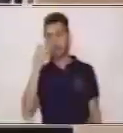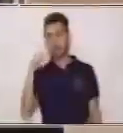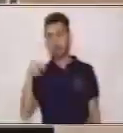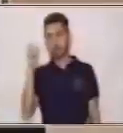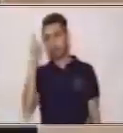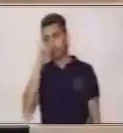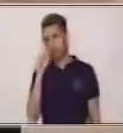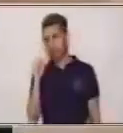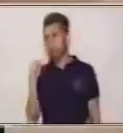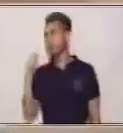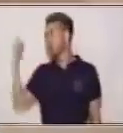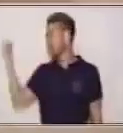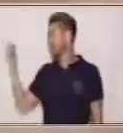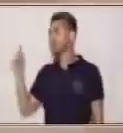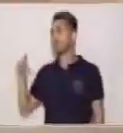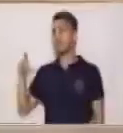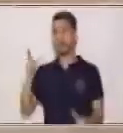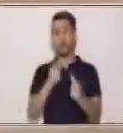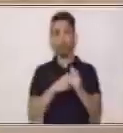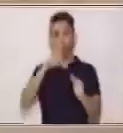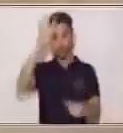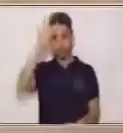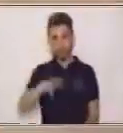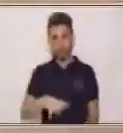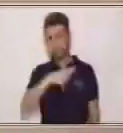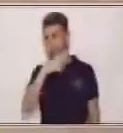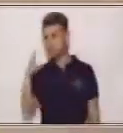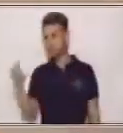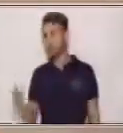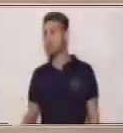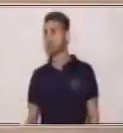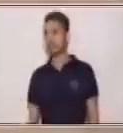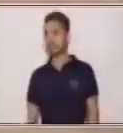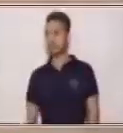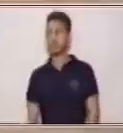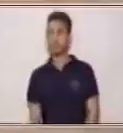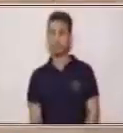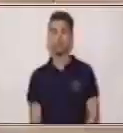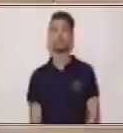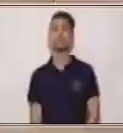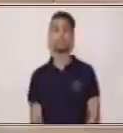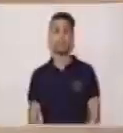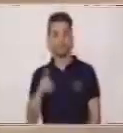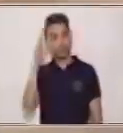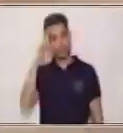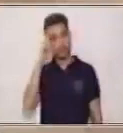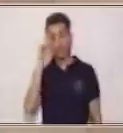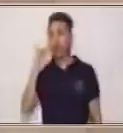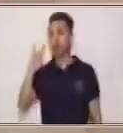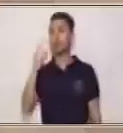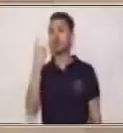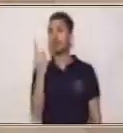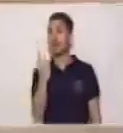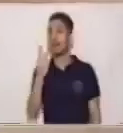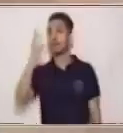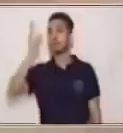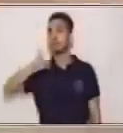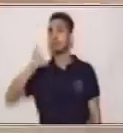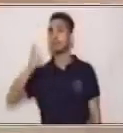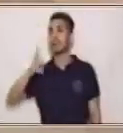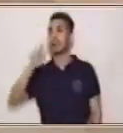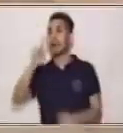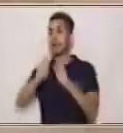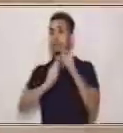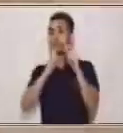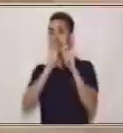medio de esta tabla. Recuerda siempre, la unidad o entero siempre está